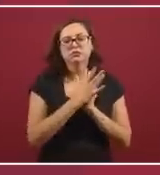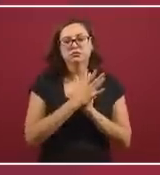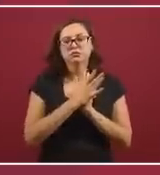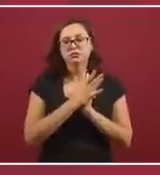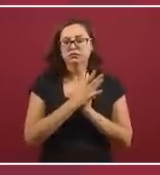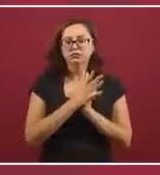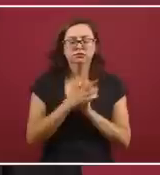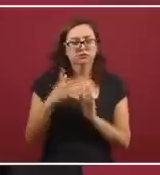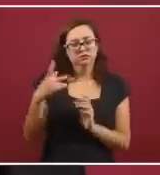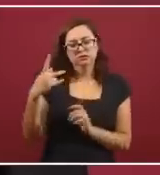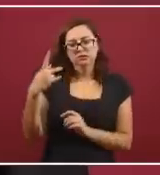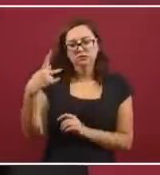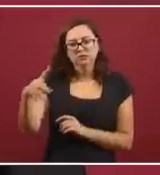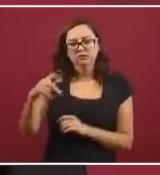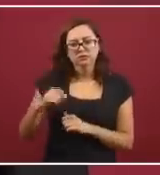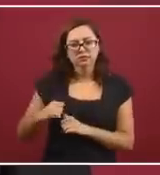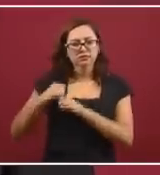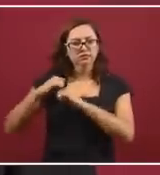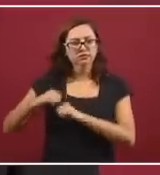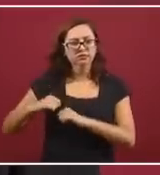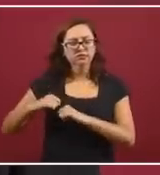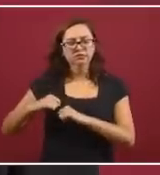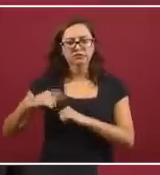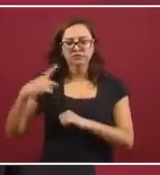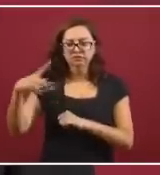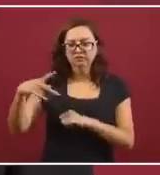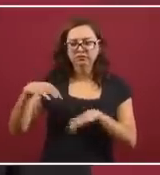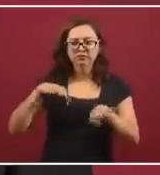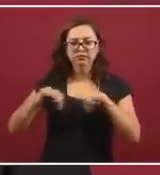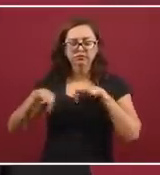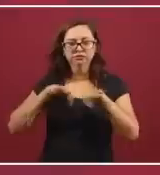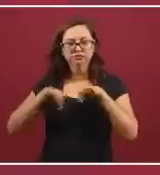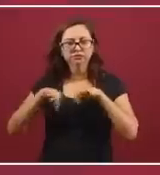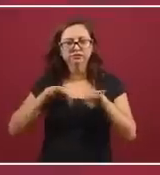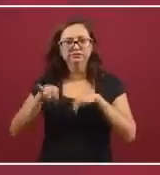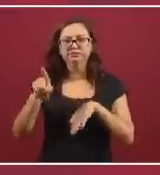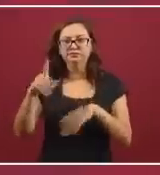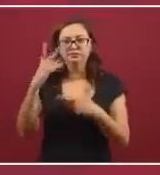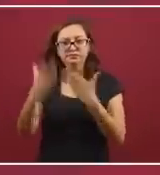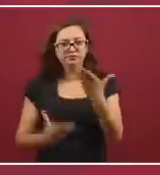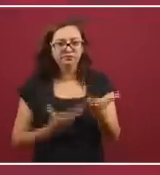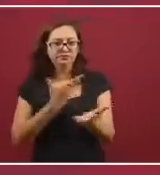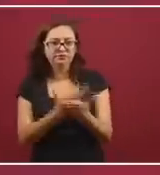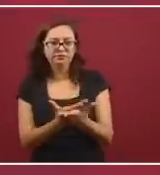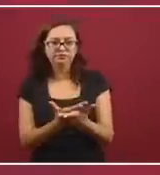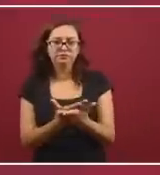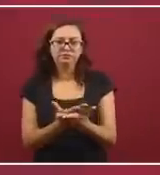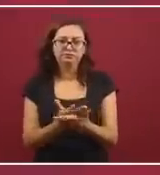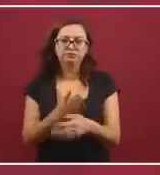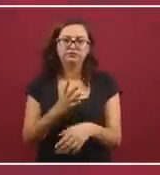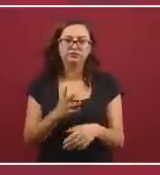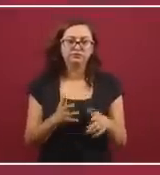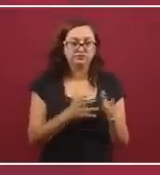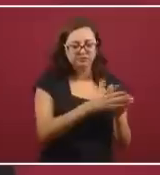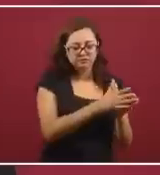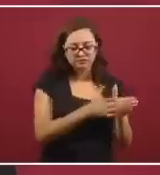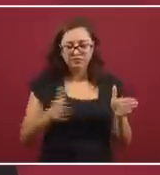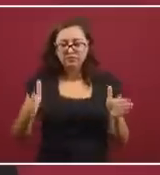uso de sus facultades estaban proponiendo más tiempo